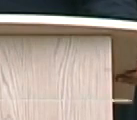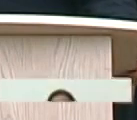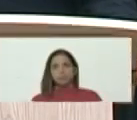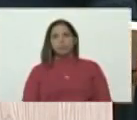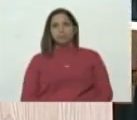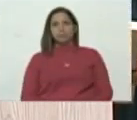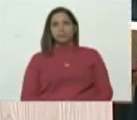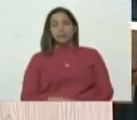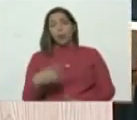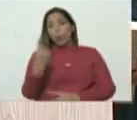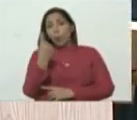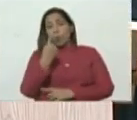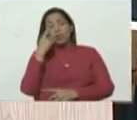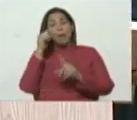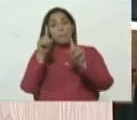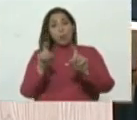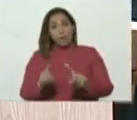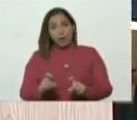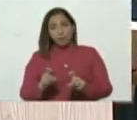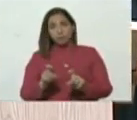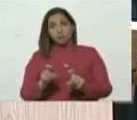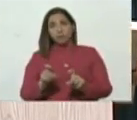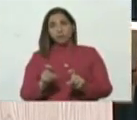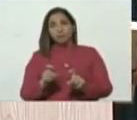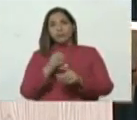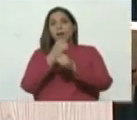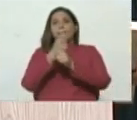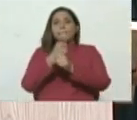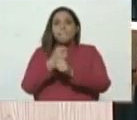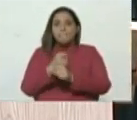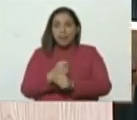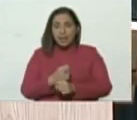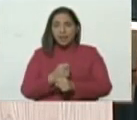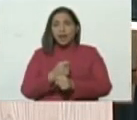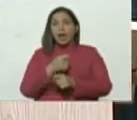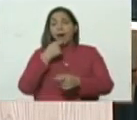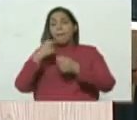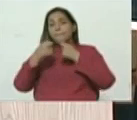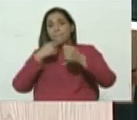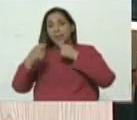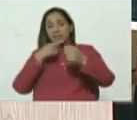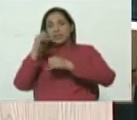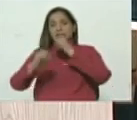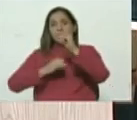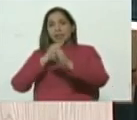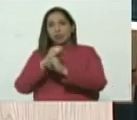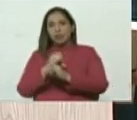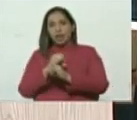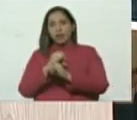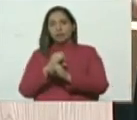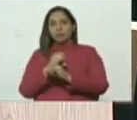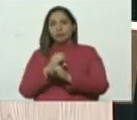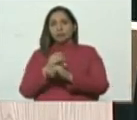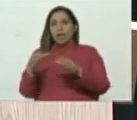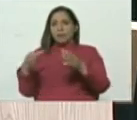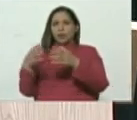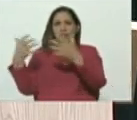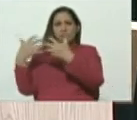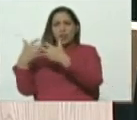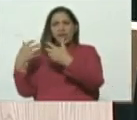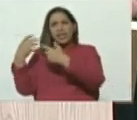Esa es la única prueba que esperan las agencias de prensa internacionales, los prototipos de guerra psicológica.